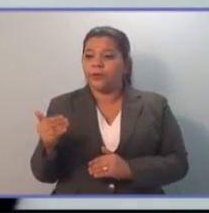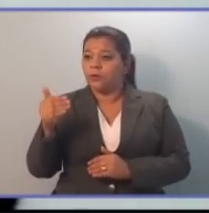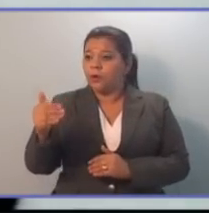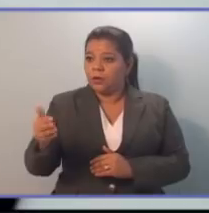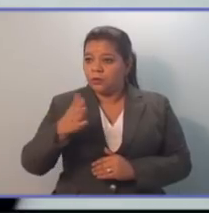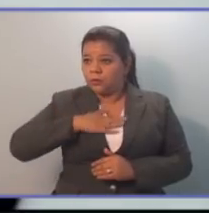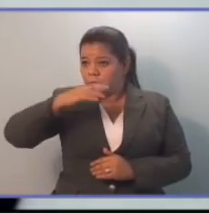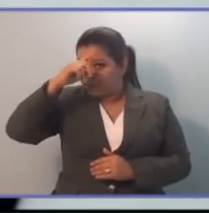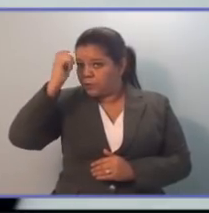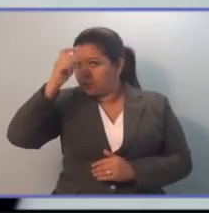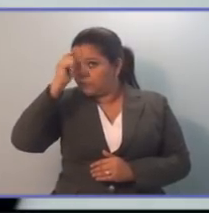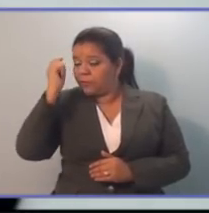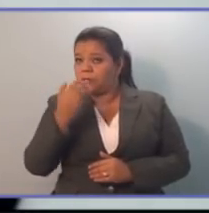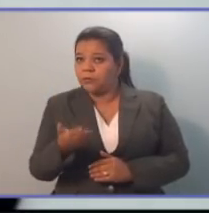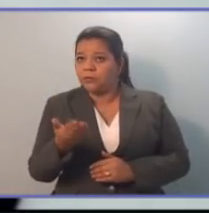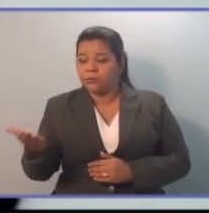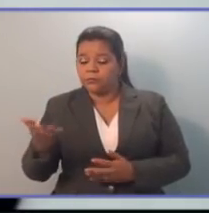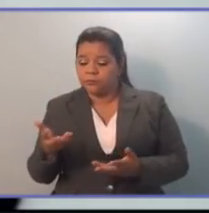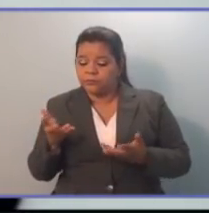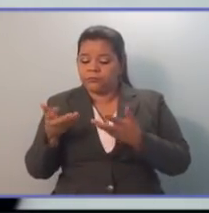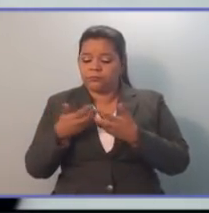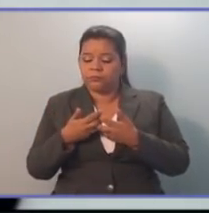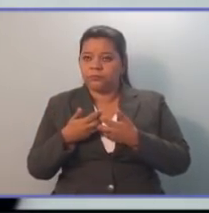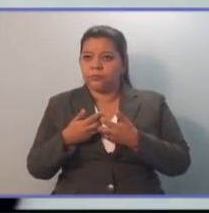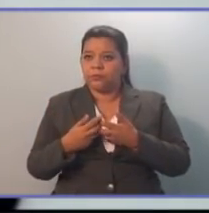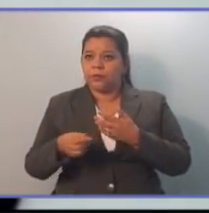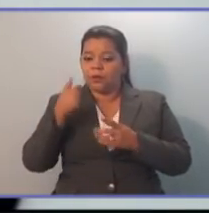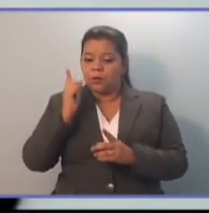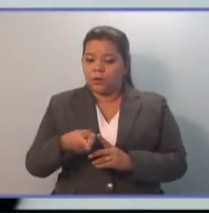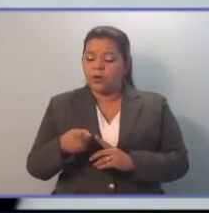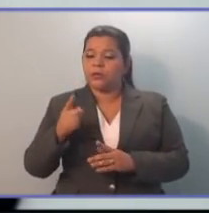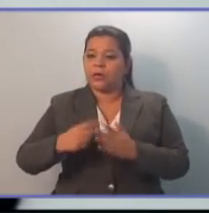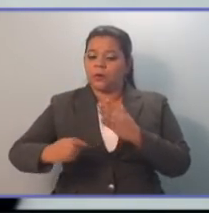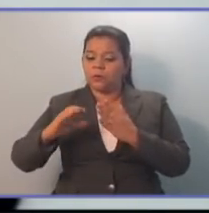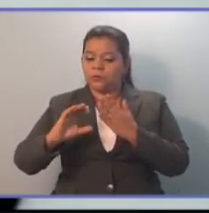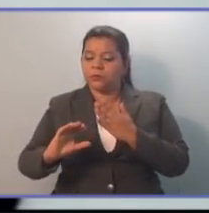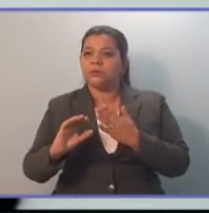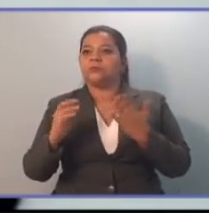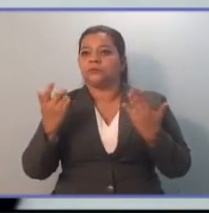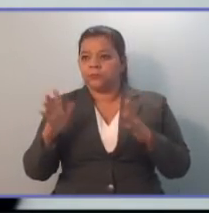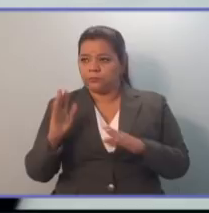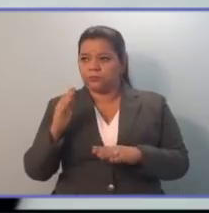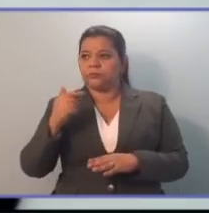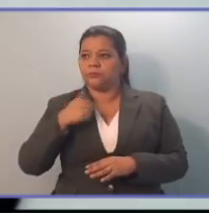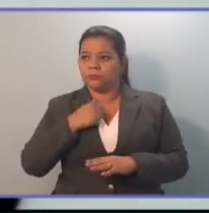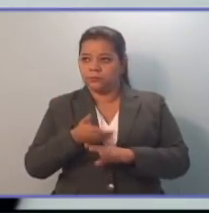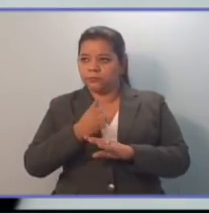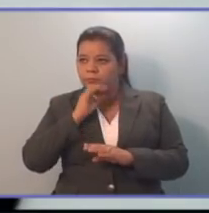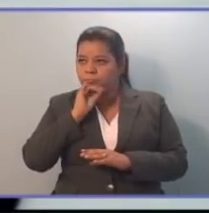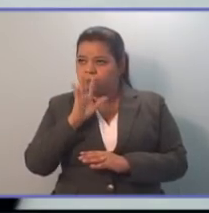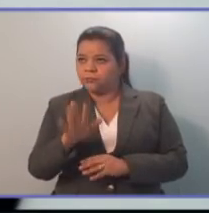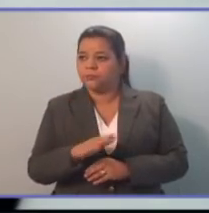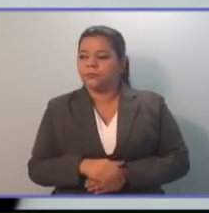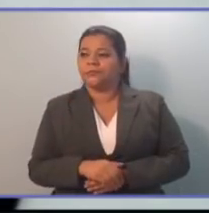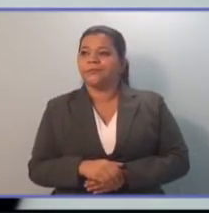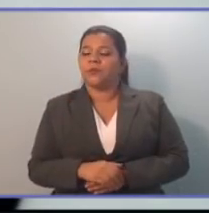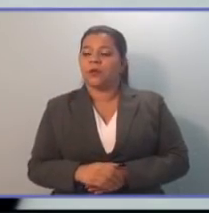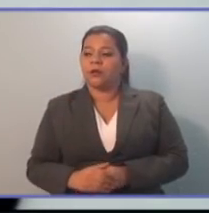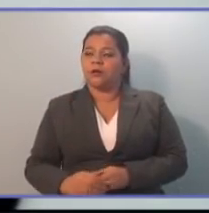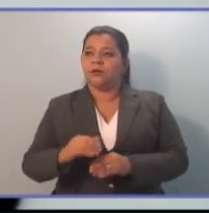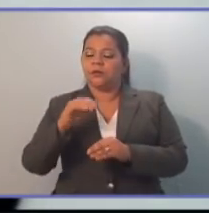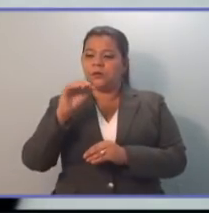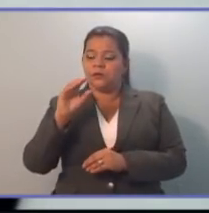gestión, aspectos relacionados con el mandato constitucional al cual yo he hecho referencia. La defensa